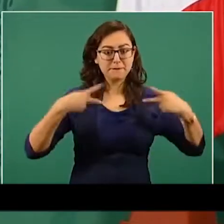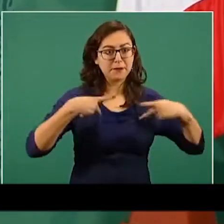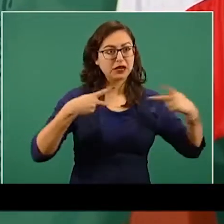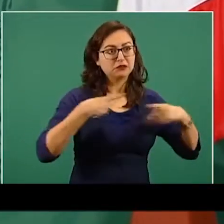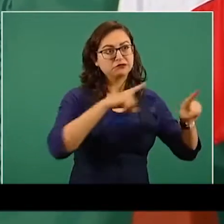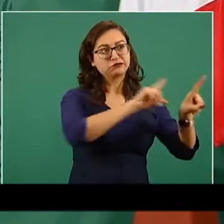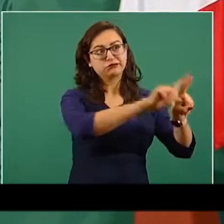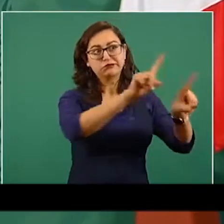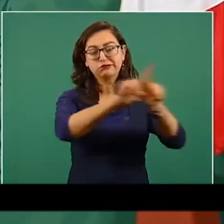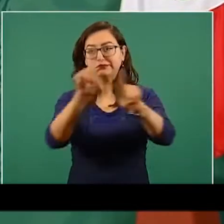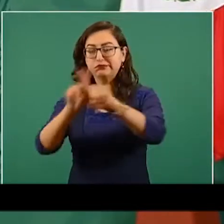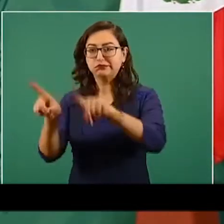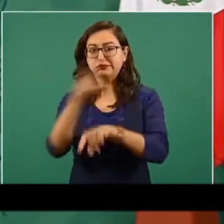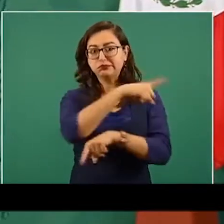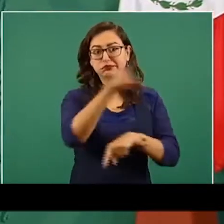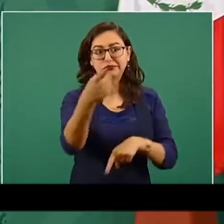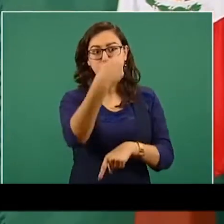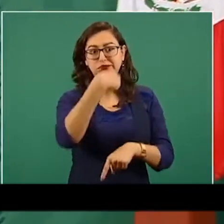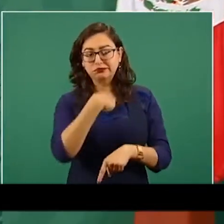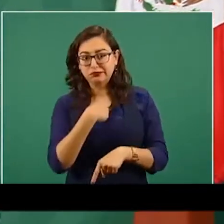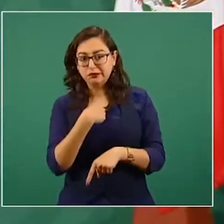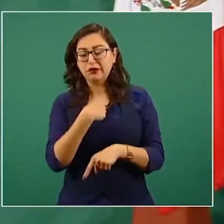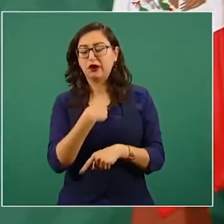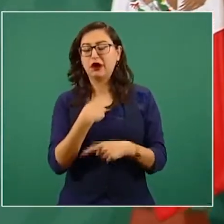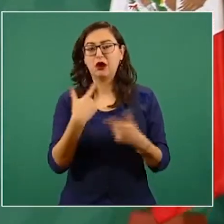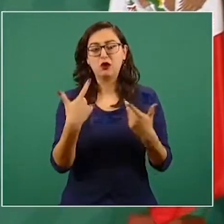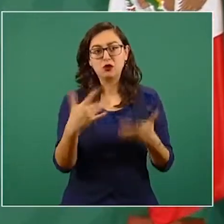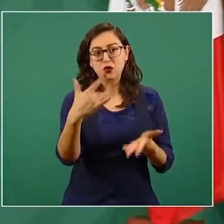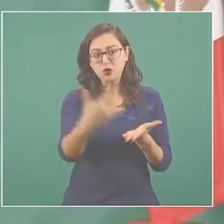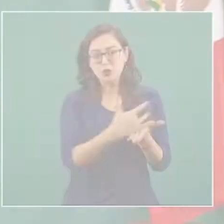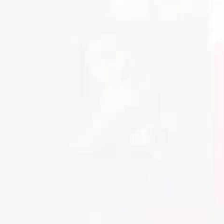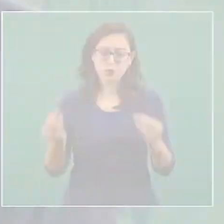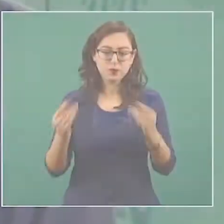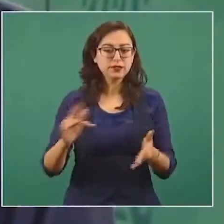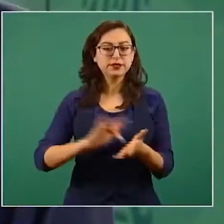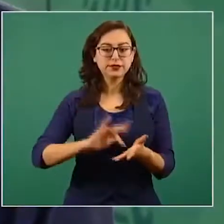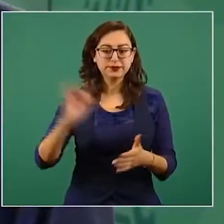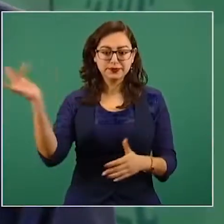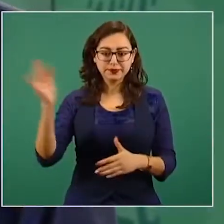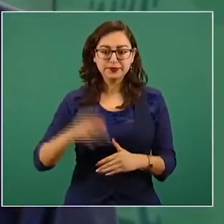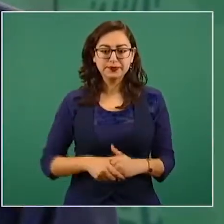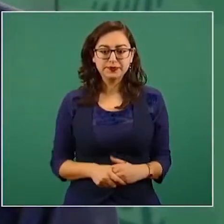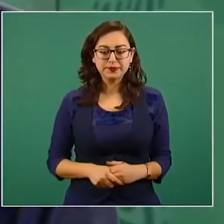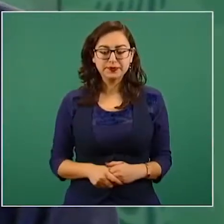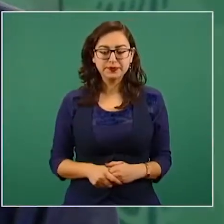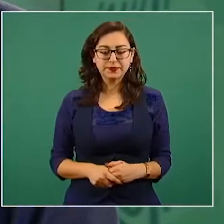ya todo el pueblo de méxico jesús